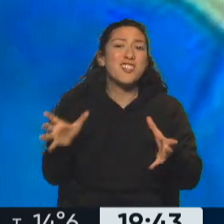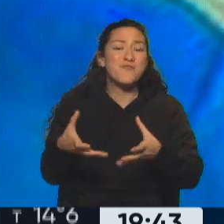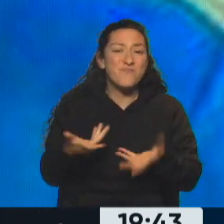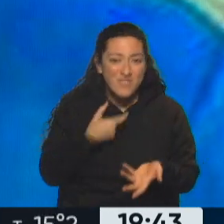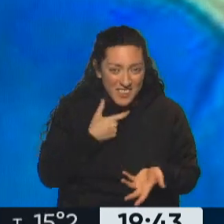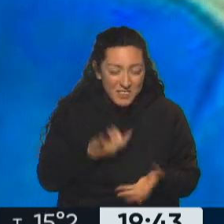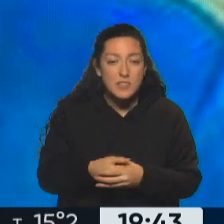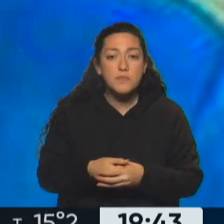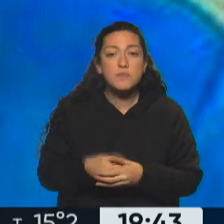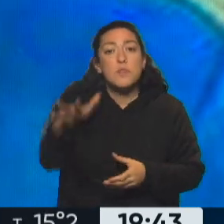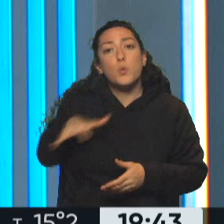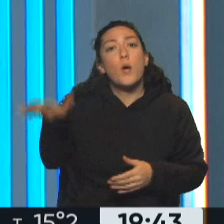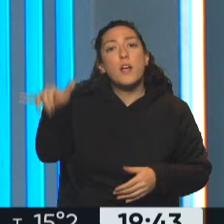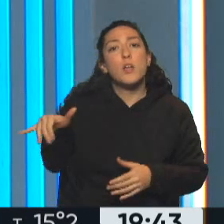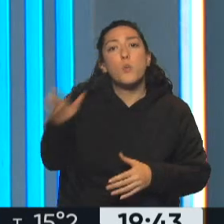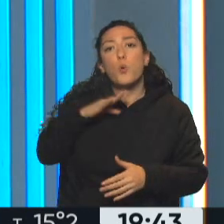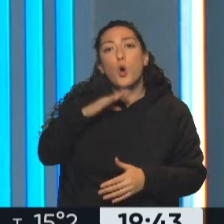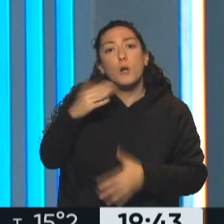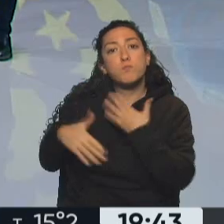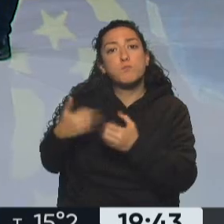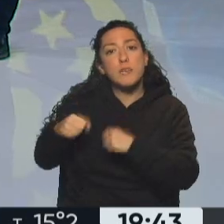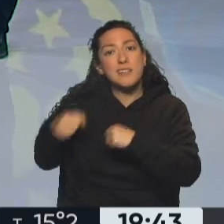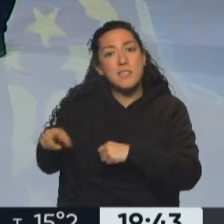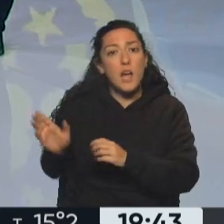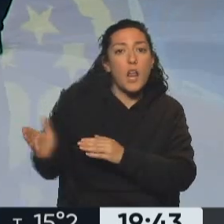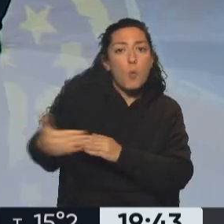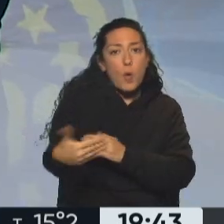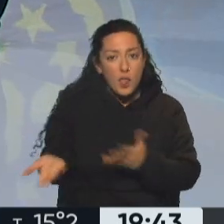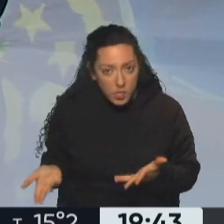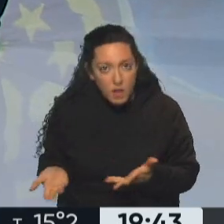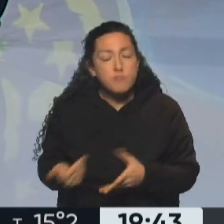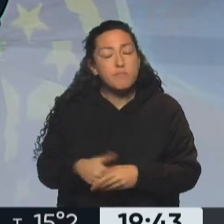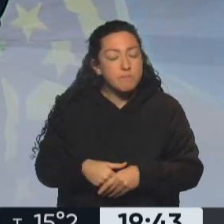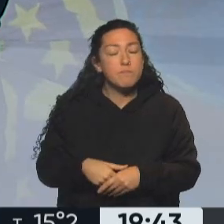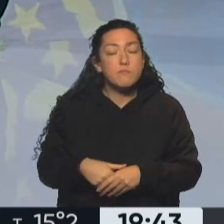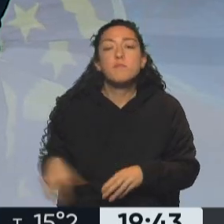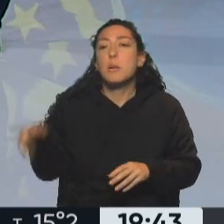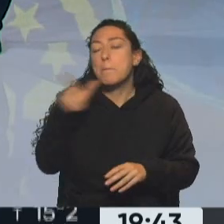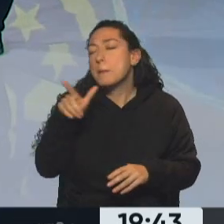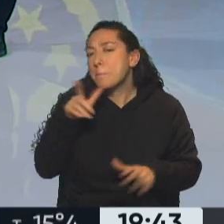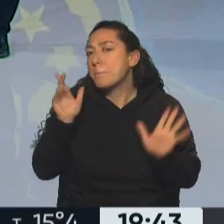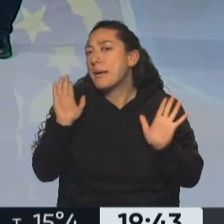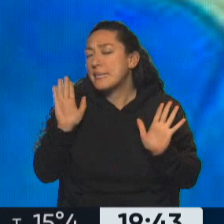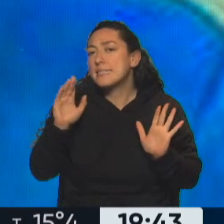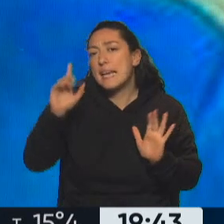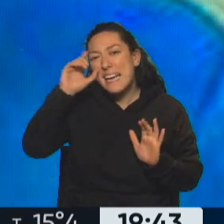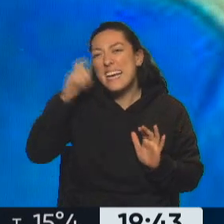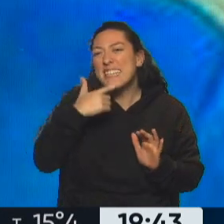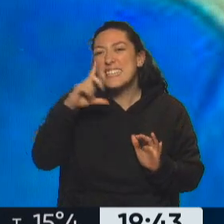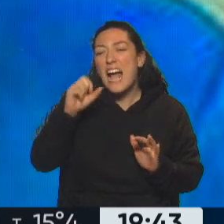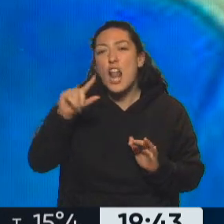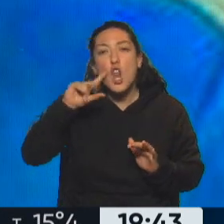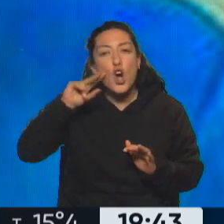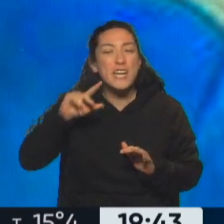predio de Seiza de Boca está? Ahí están pegados. Pegado a la vuelta. Está muy lindo. Igual, me parece que Scaloni ya tiene definido los